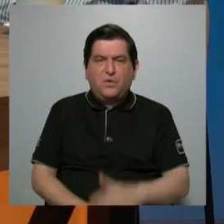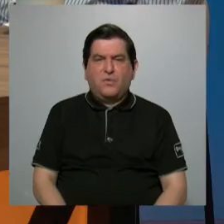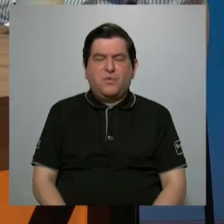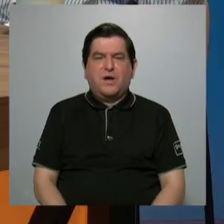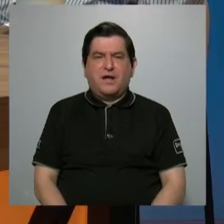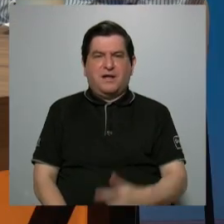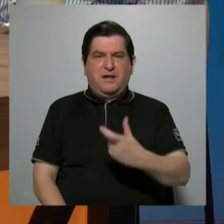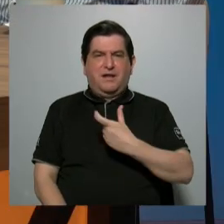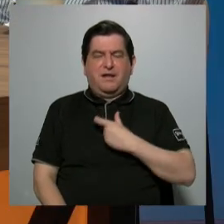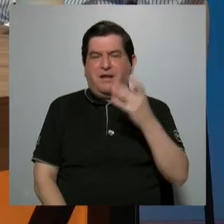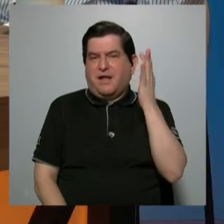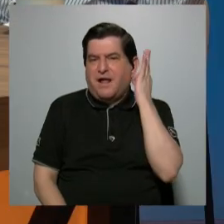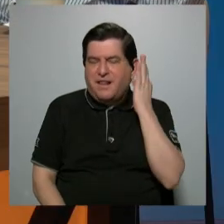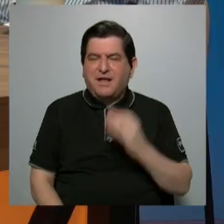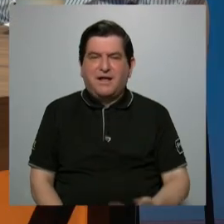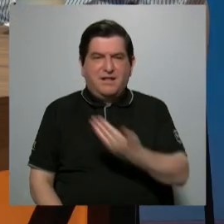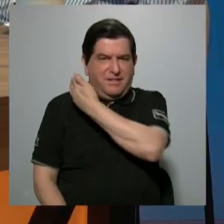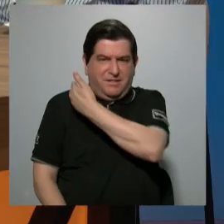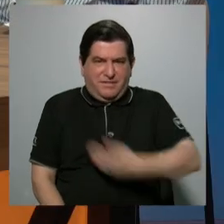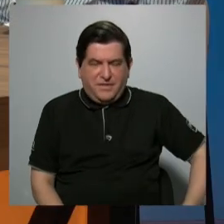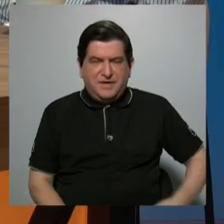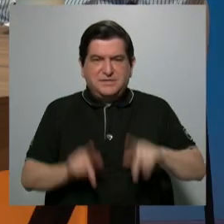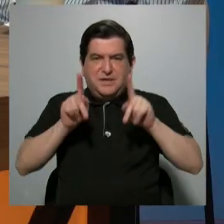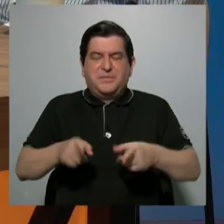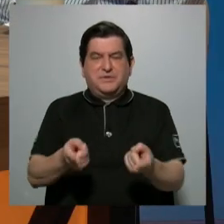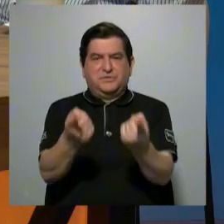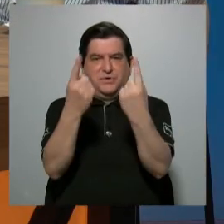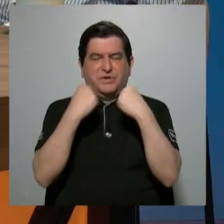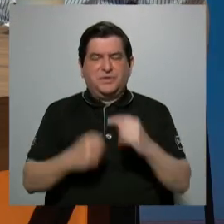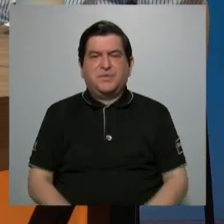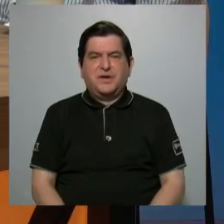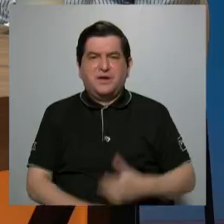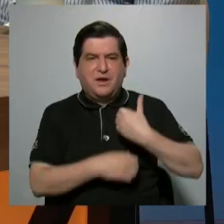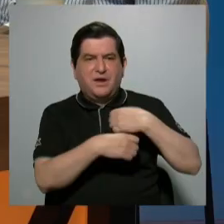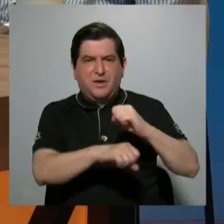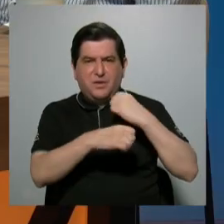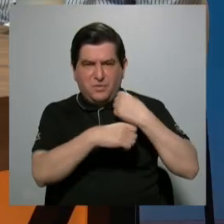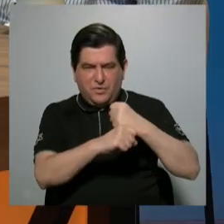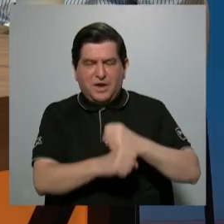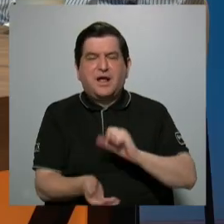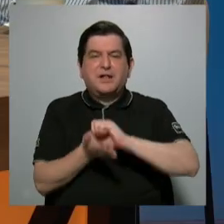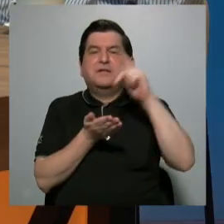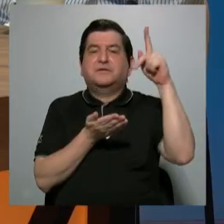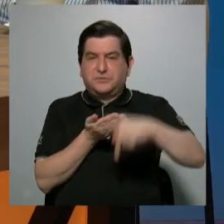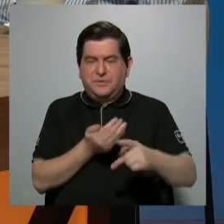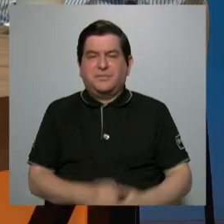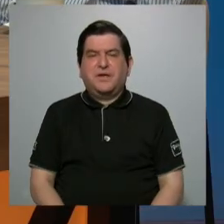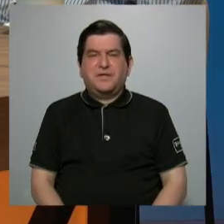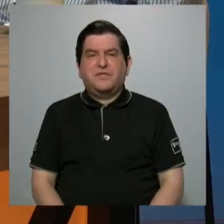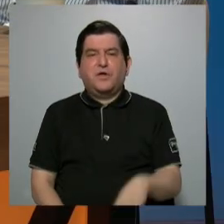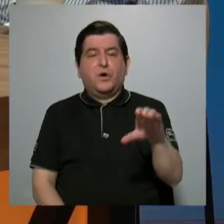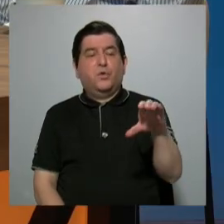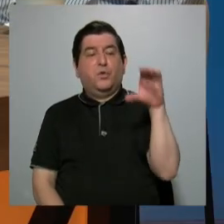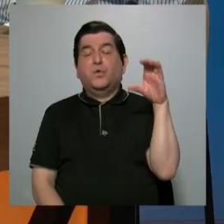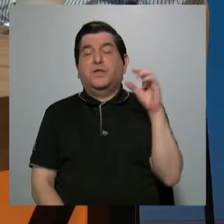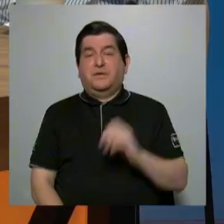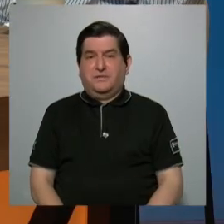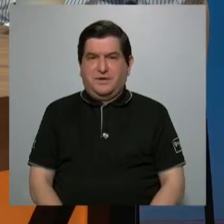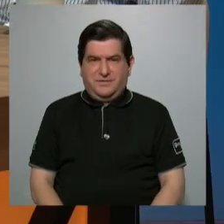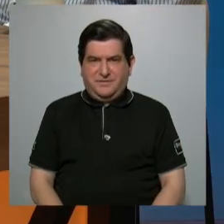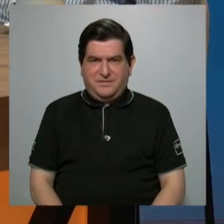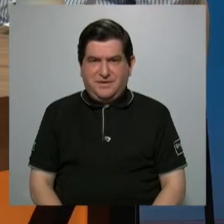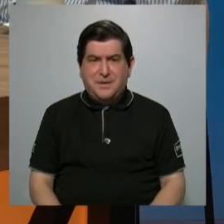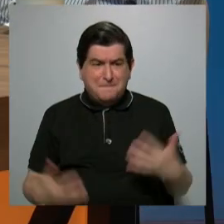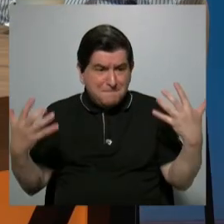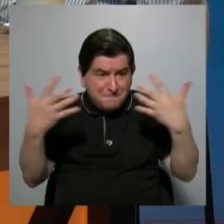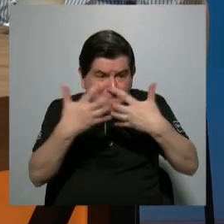de Heredia estuvo con nosotros, vinieron personas de la municipalidad de Montes de Oca, de Curridabat. Tuvimos una